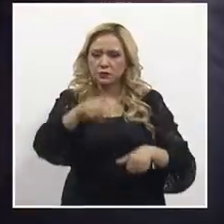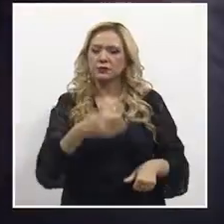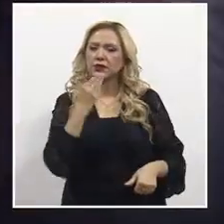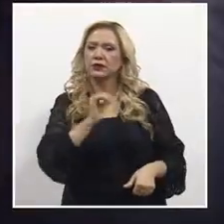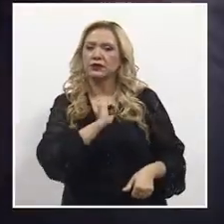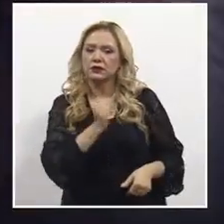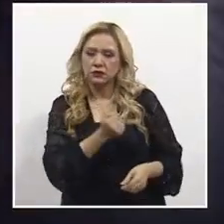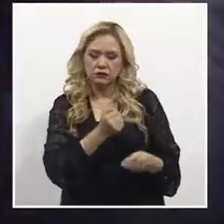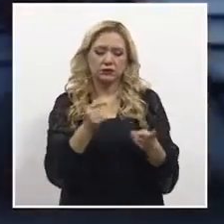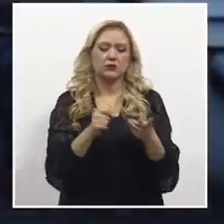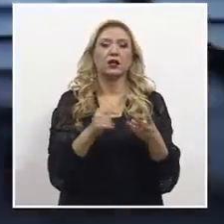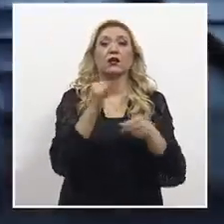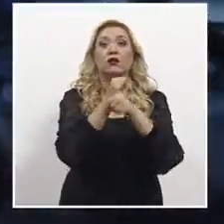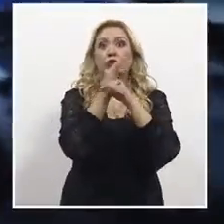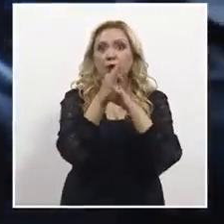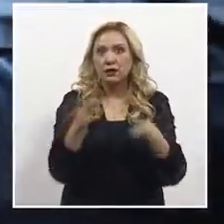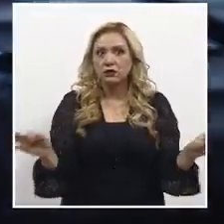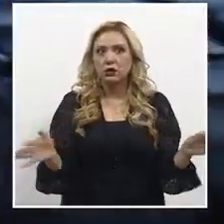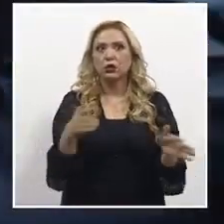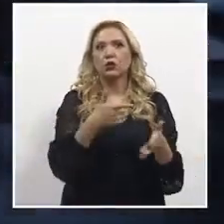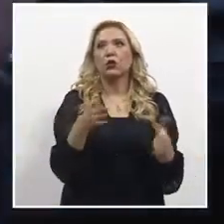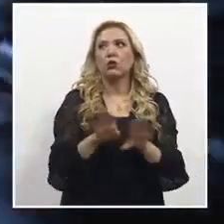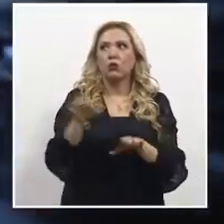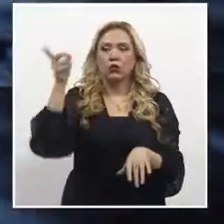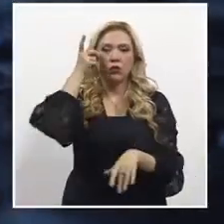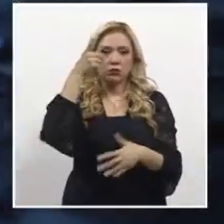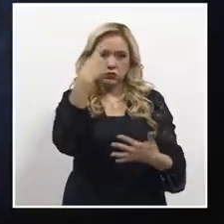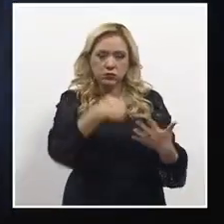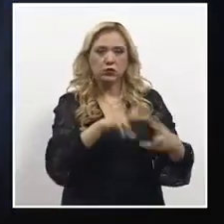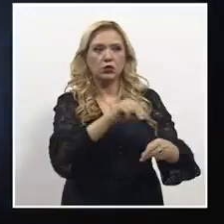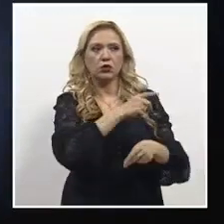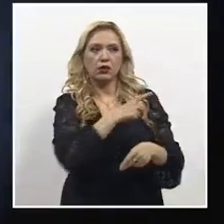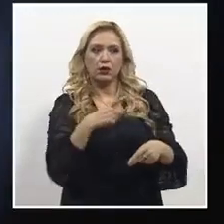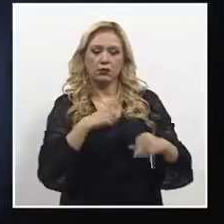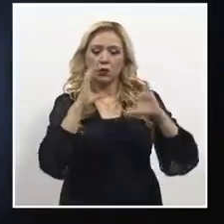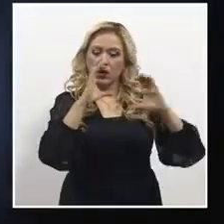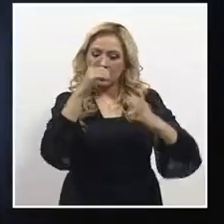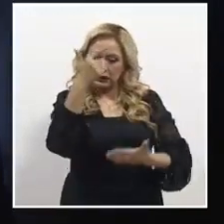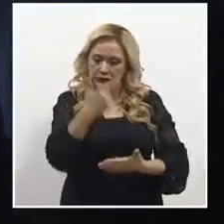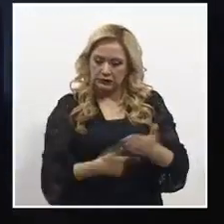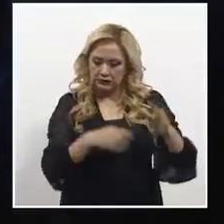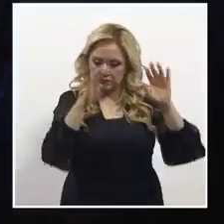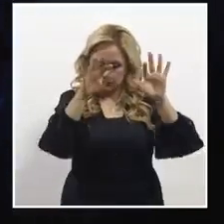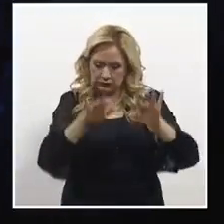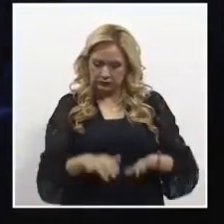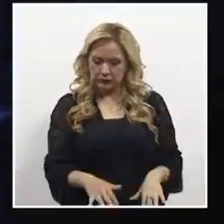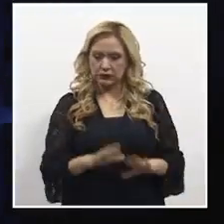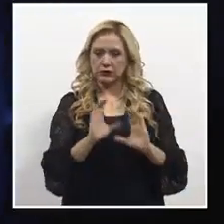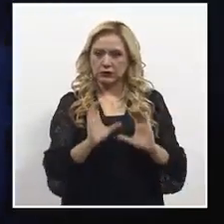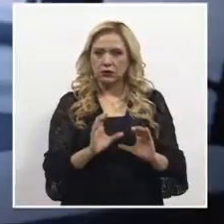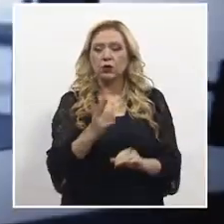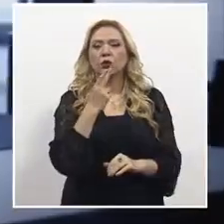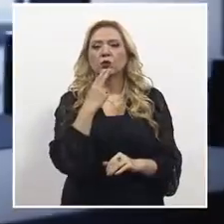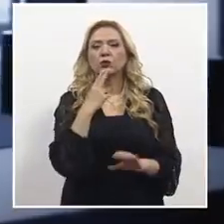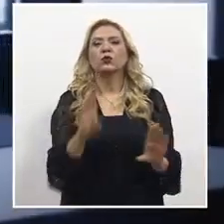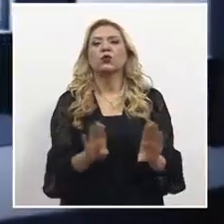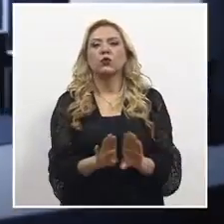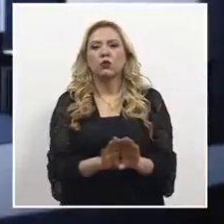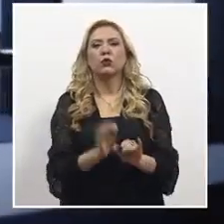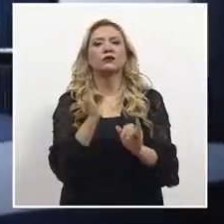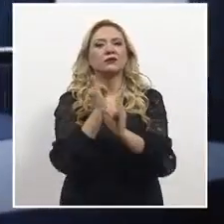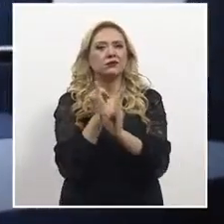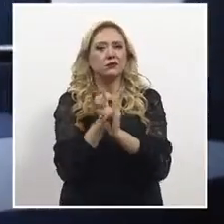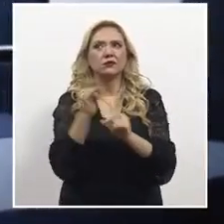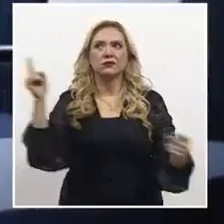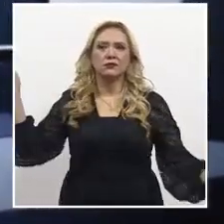datos e información establecidos por el patrón en el desempeño de las actividades, así como las restricciones sobre su uso y almacenamiento.